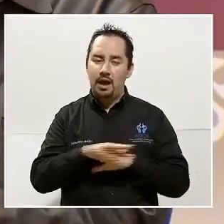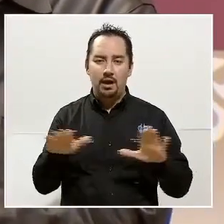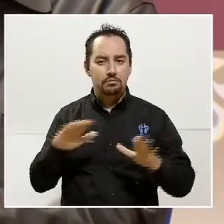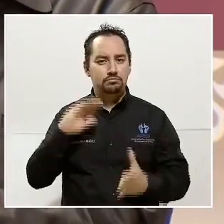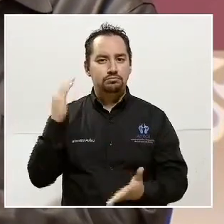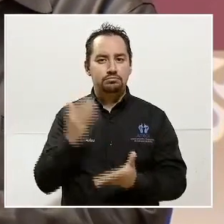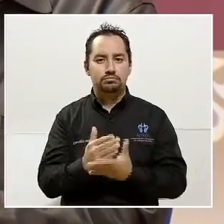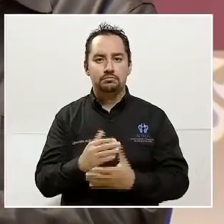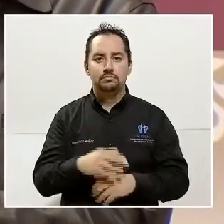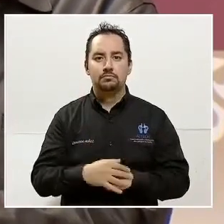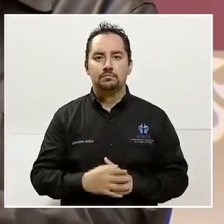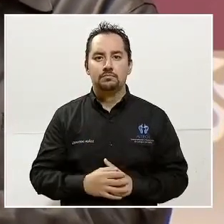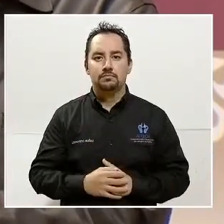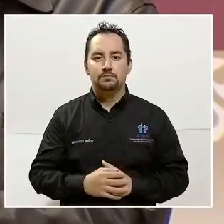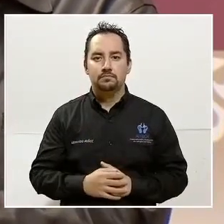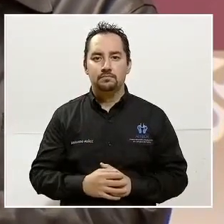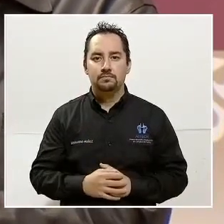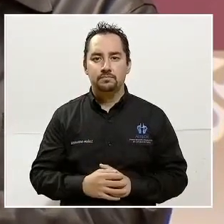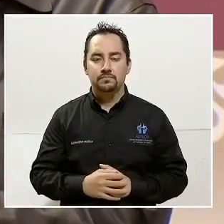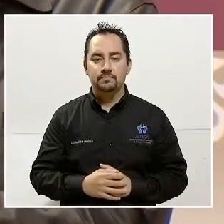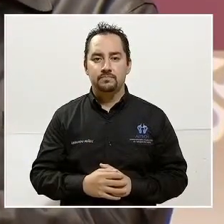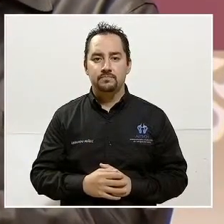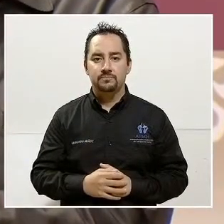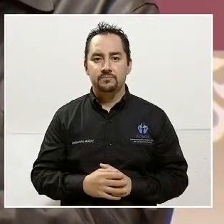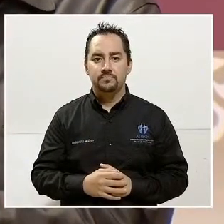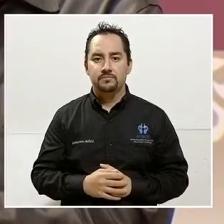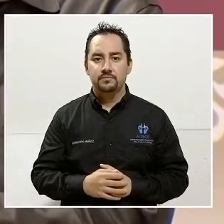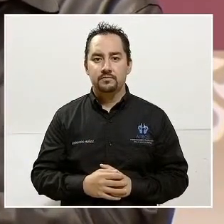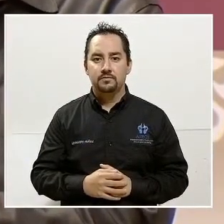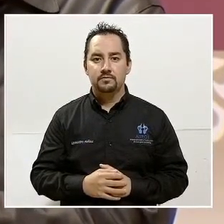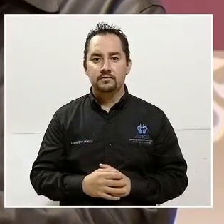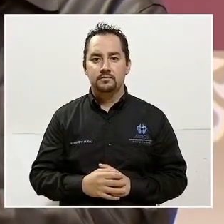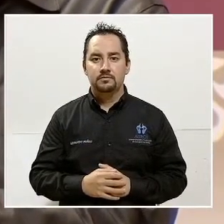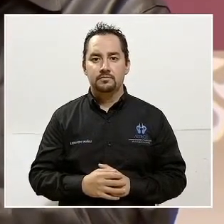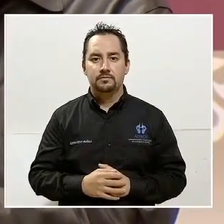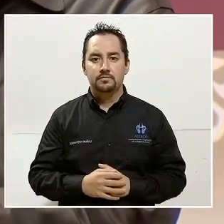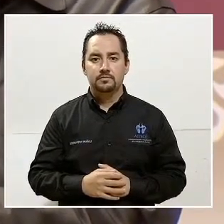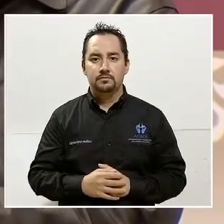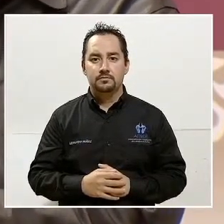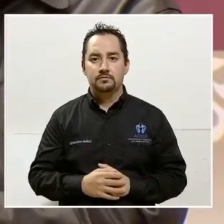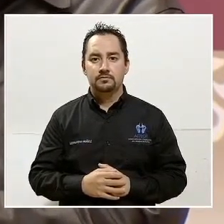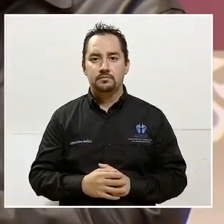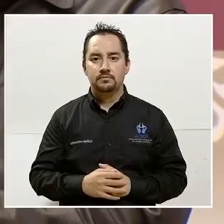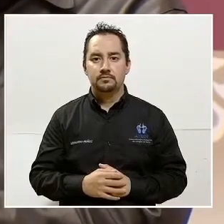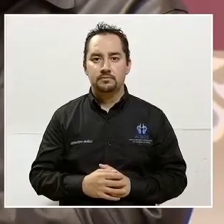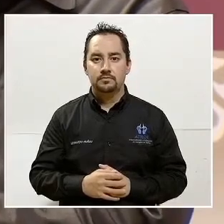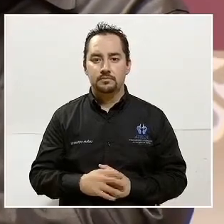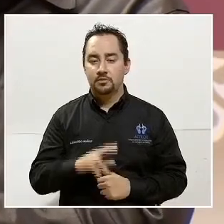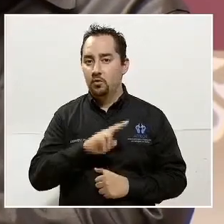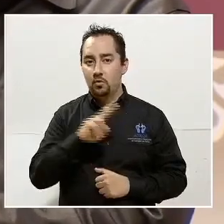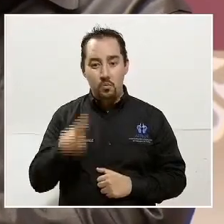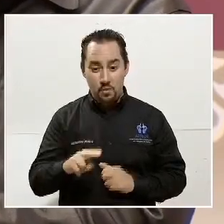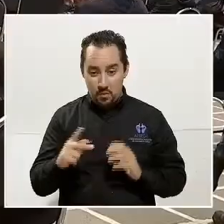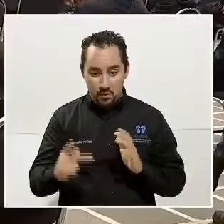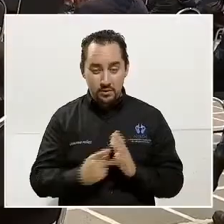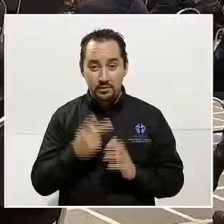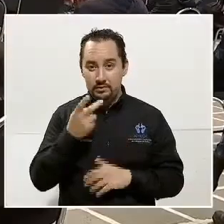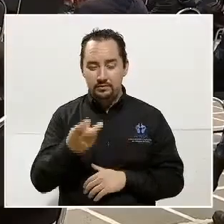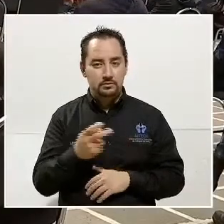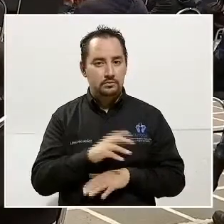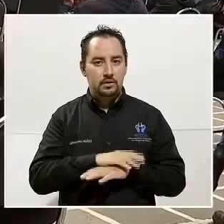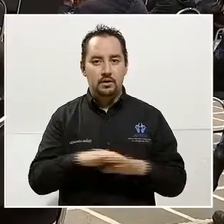represivos, violadores de derechos humanos, para que nunca más vuelva a pasar esto en el